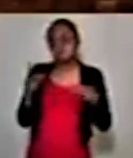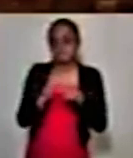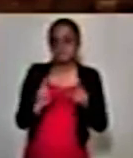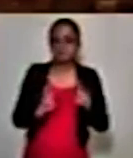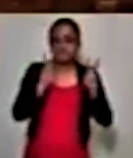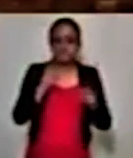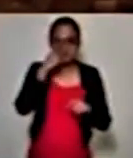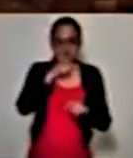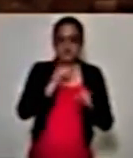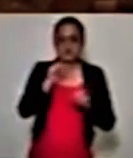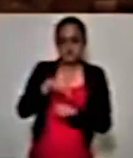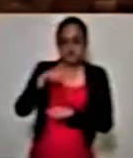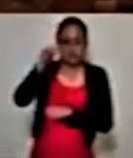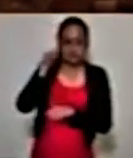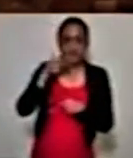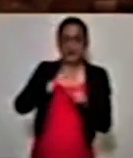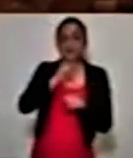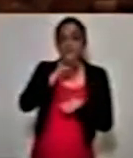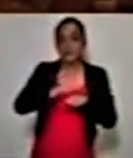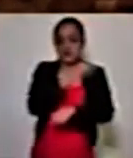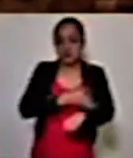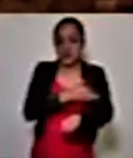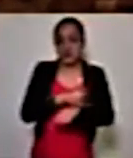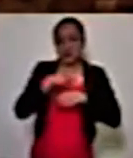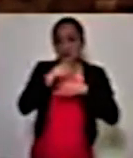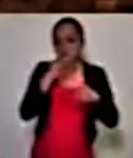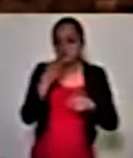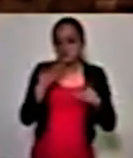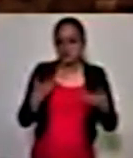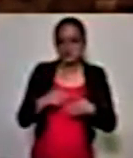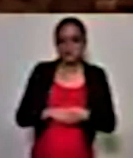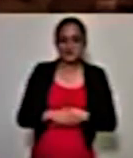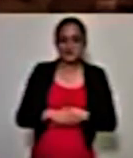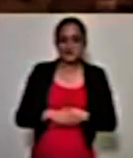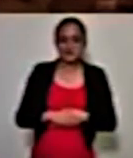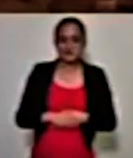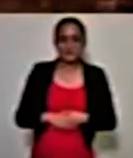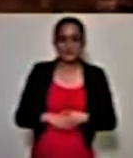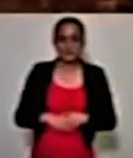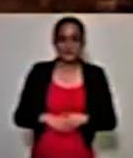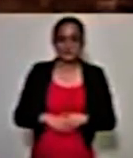tema de San Alejandro. Sí, más tarde estaré con el director del IMSS.